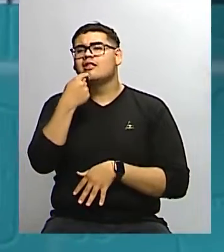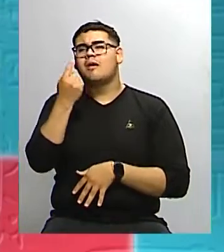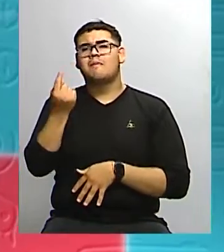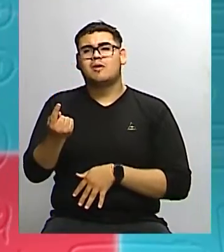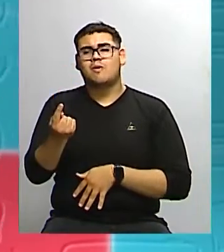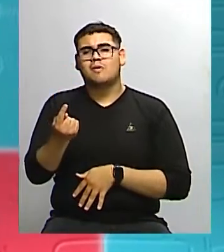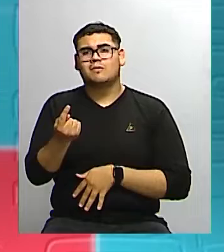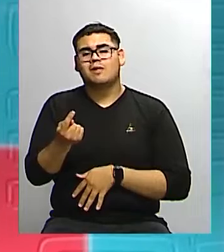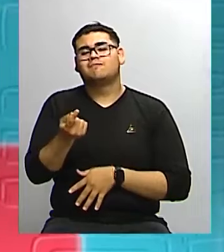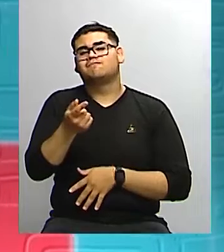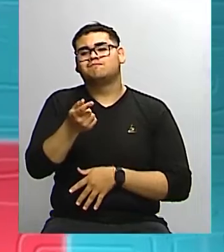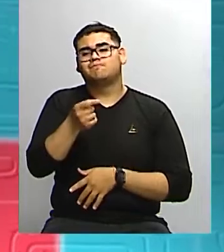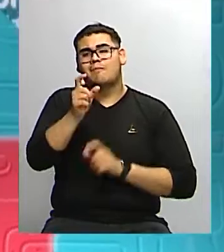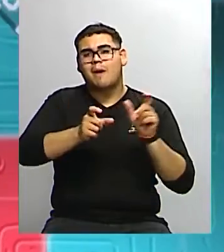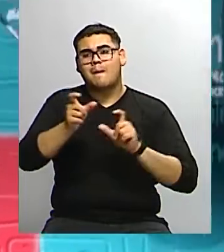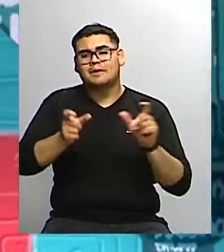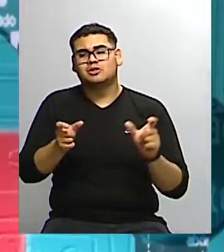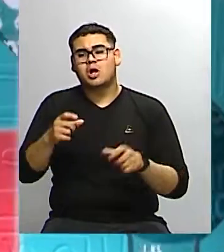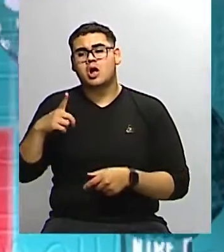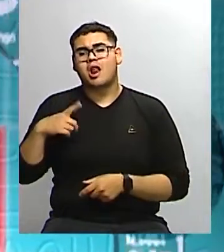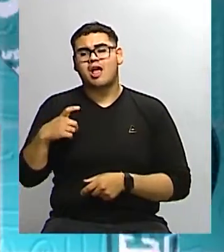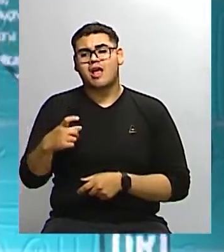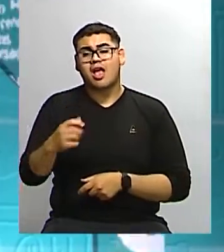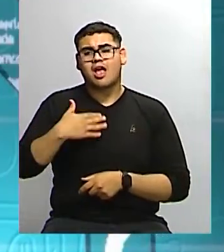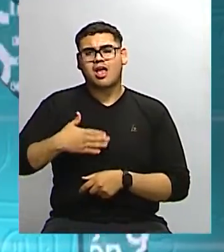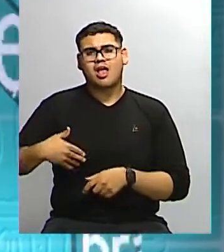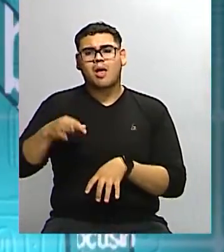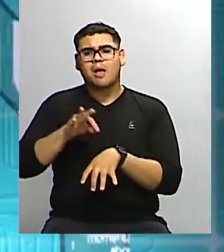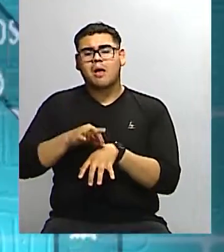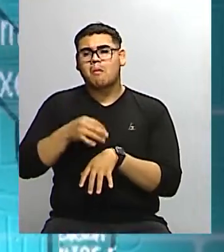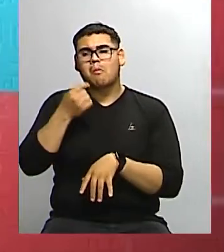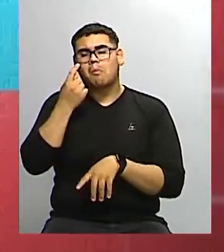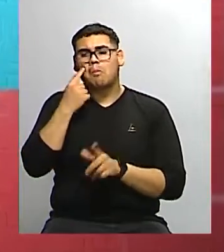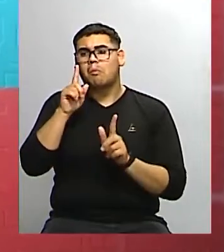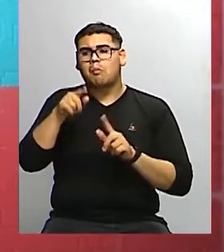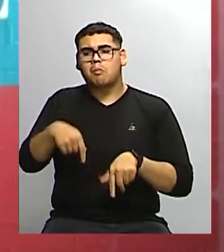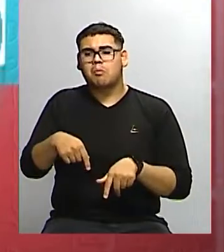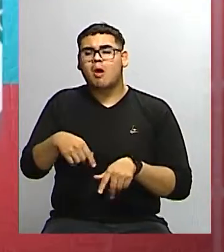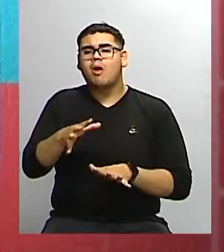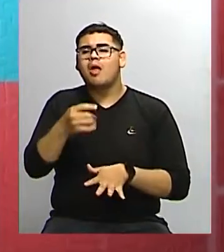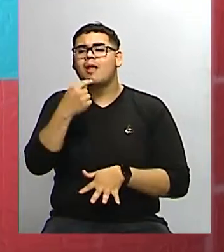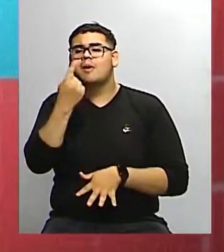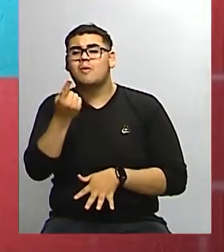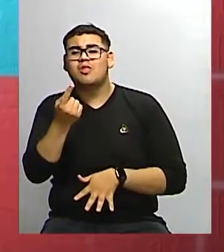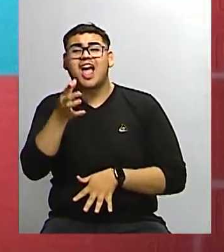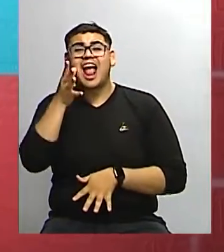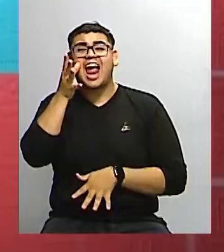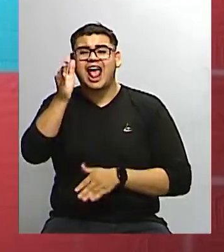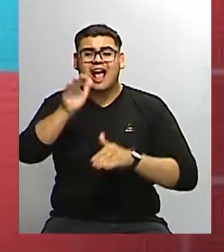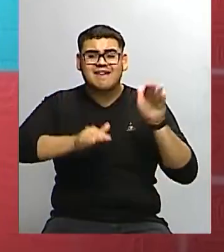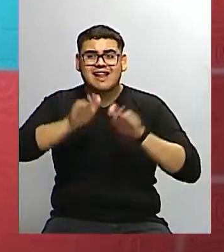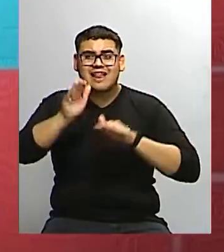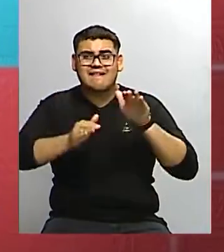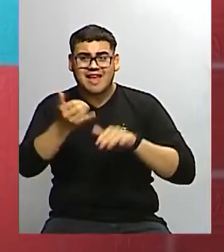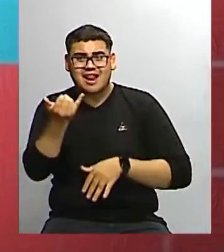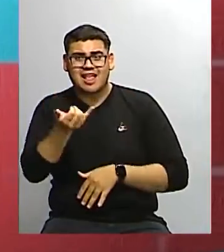una persona en relación a la enfermedad. ¿Tiene niveles digamos, de gravedad? ¿Y cuál sería,